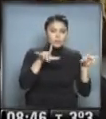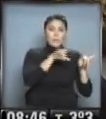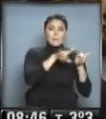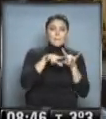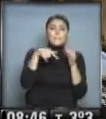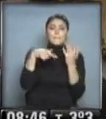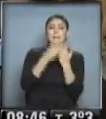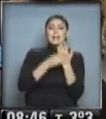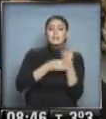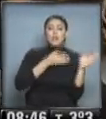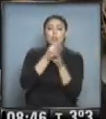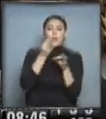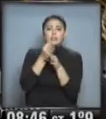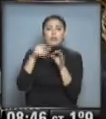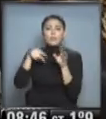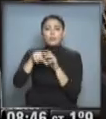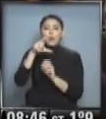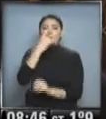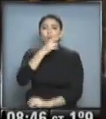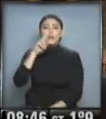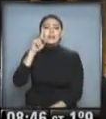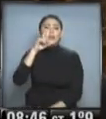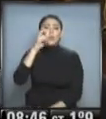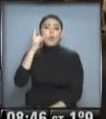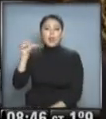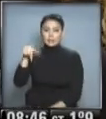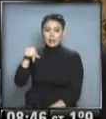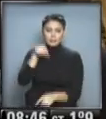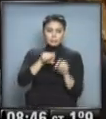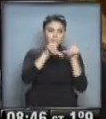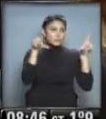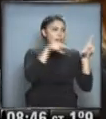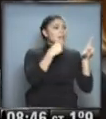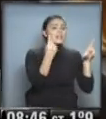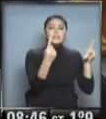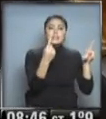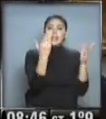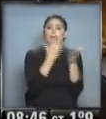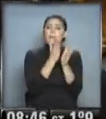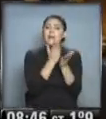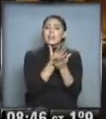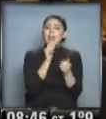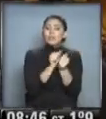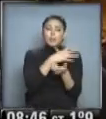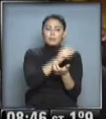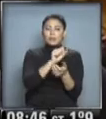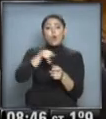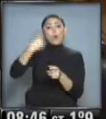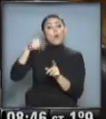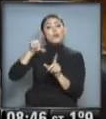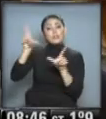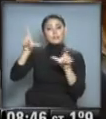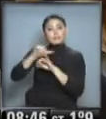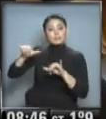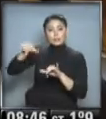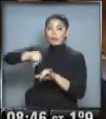de Educación, currícula, ahí dice que se saca historia. O sea, una cosa es lo que dicen en los medios de prensa, y otra cosa es lo que dice en la